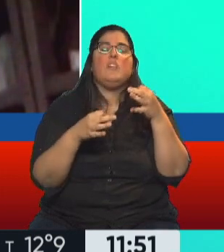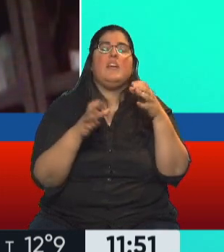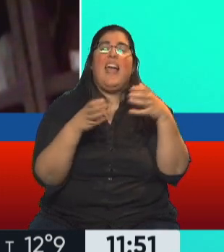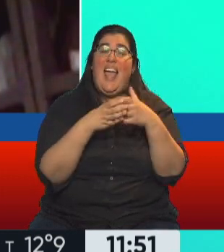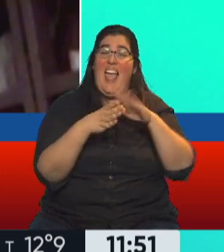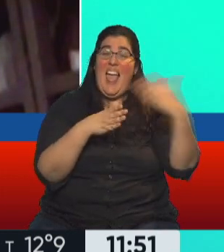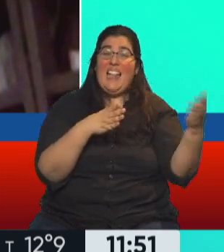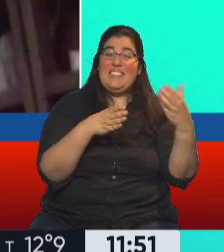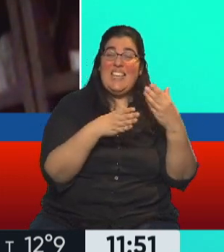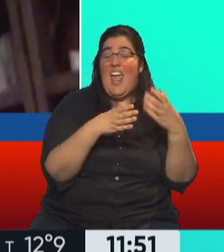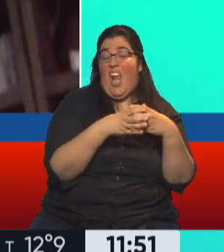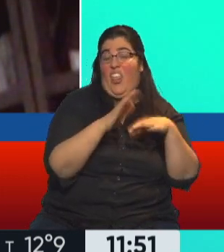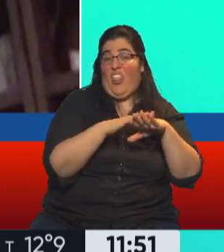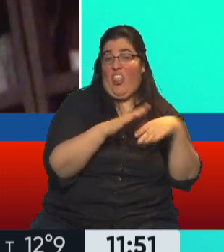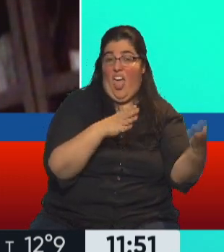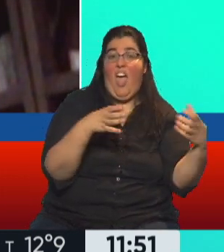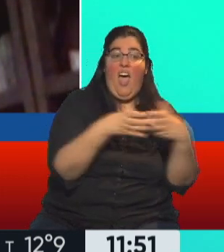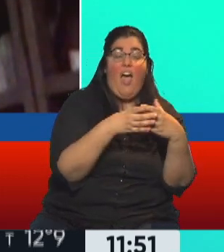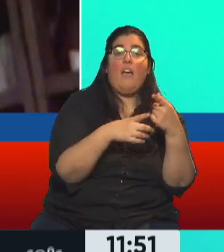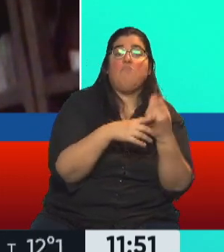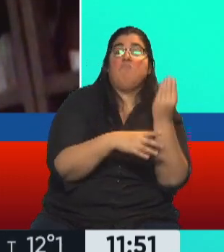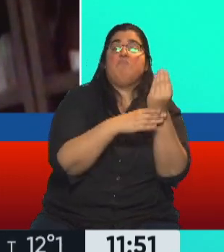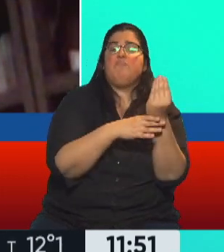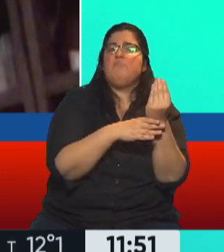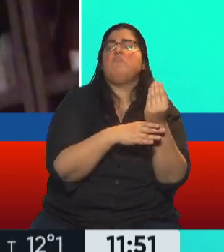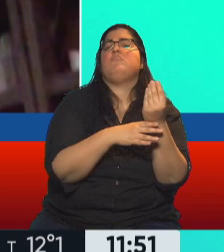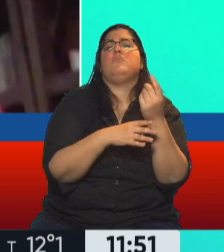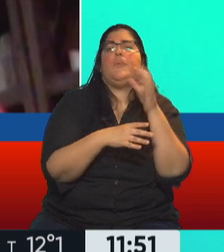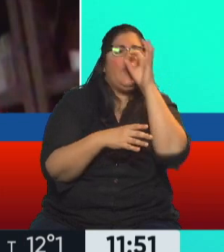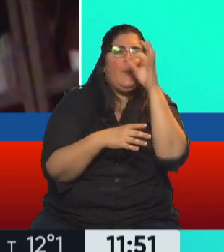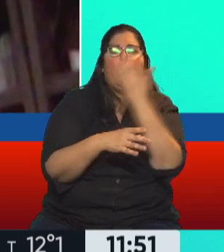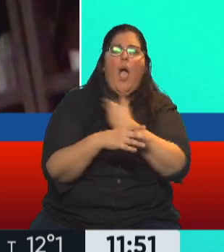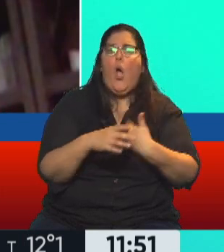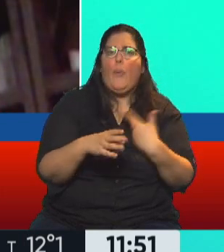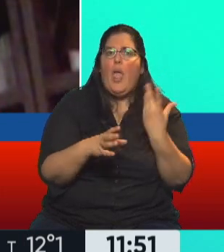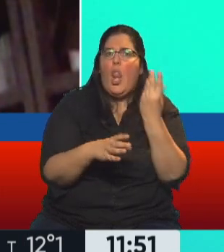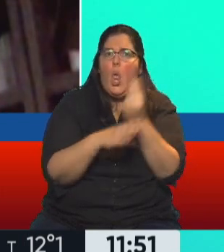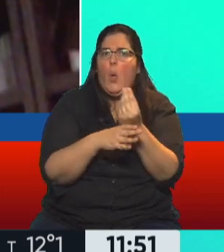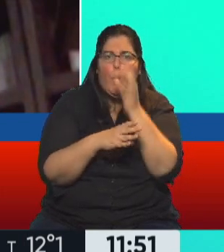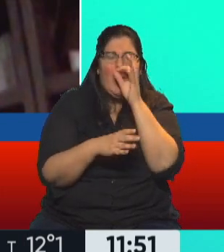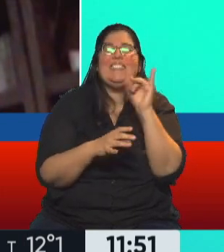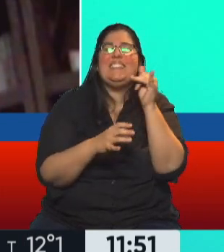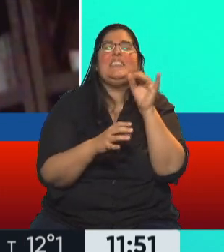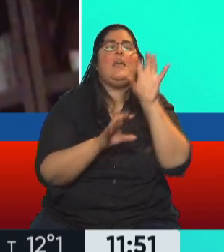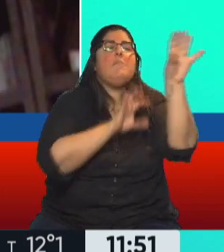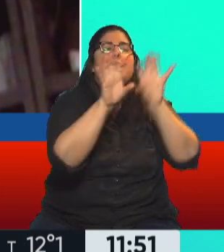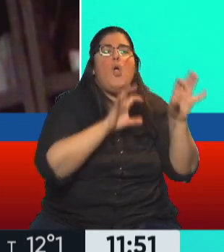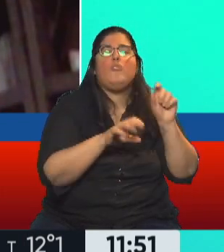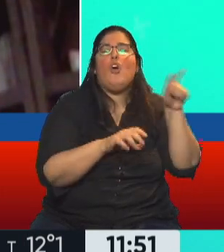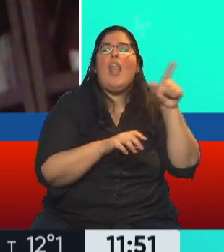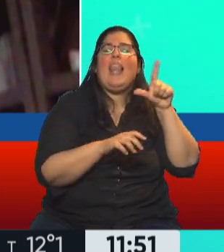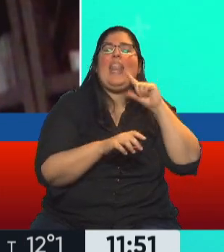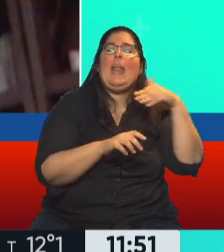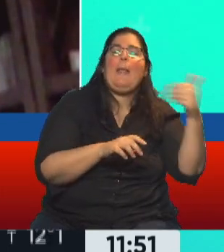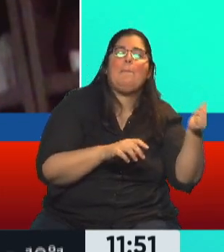gobernado, la izquierda ha tenido alcaldías de Lima, ¿no? Pero nunca ha gobernado el país.